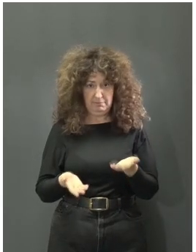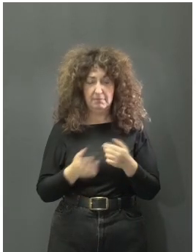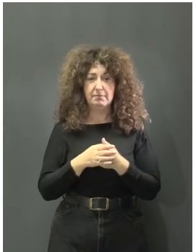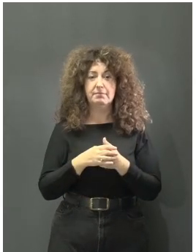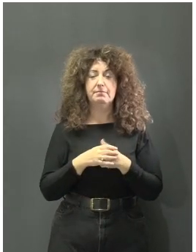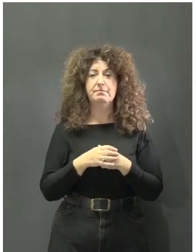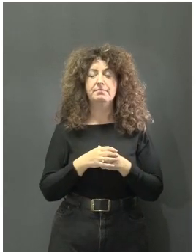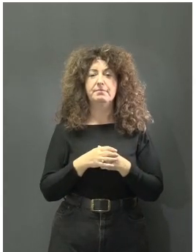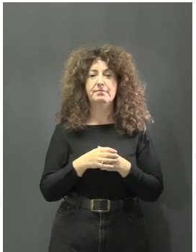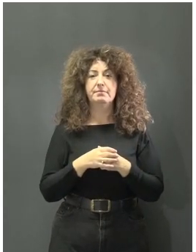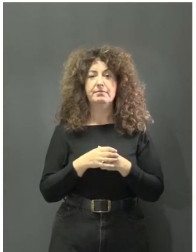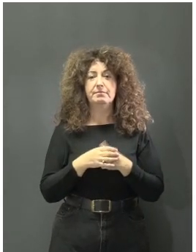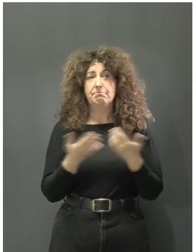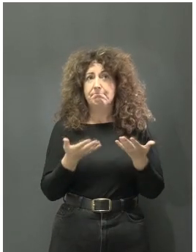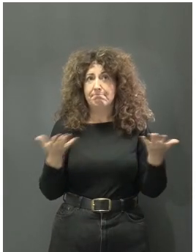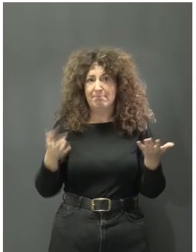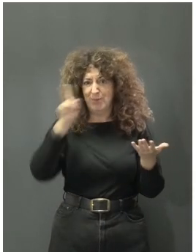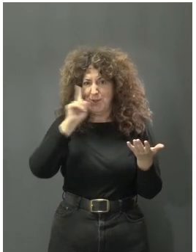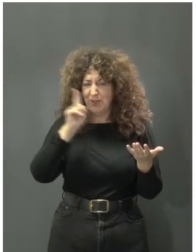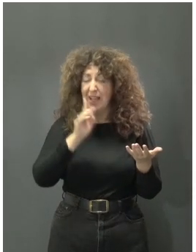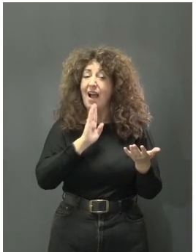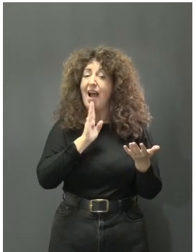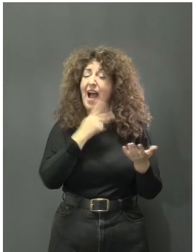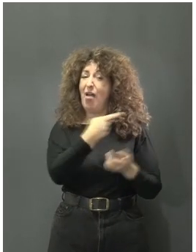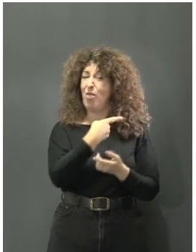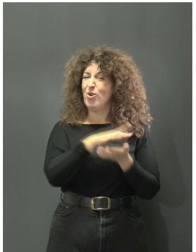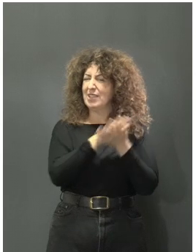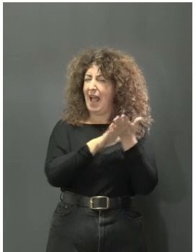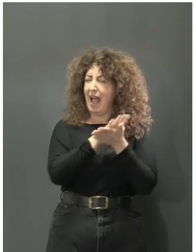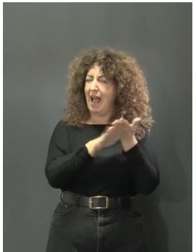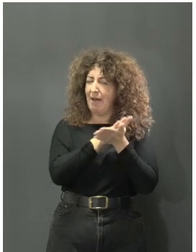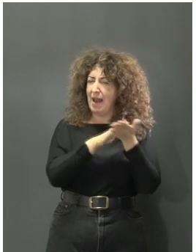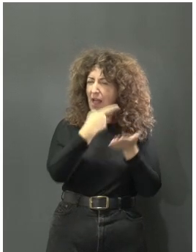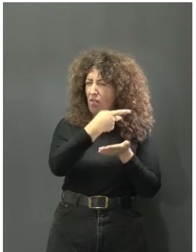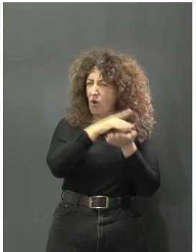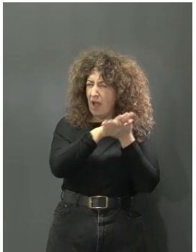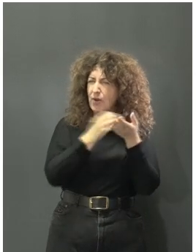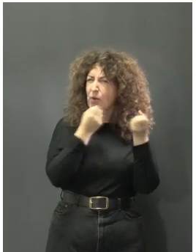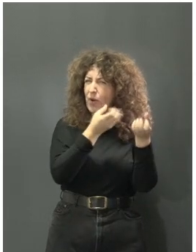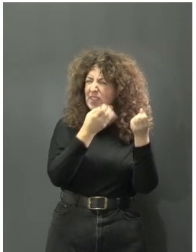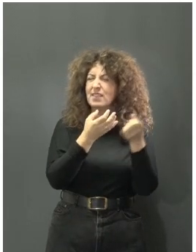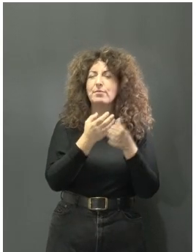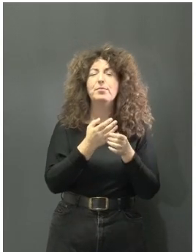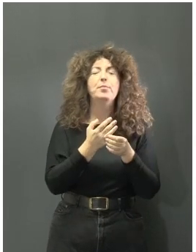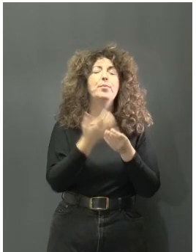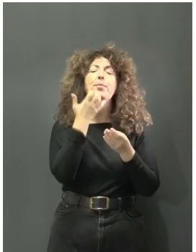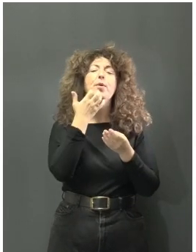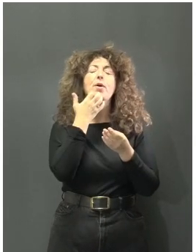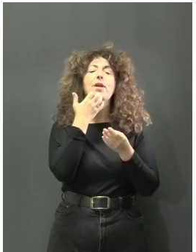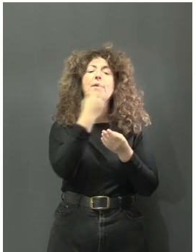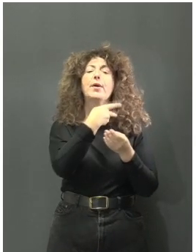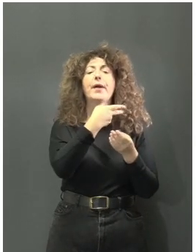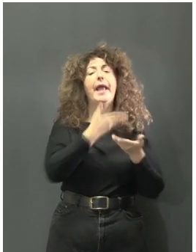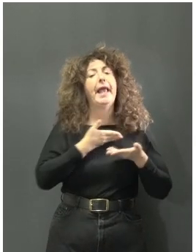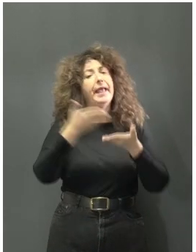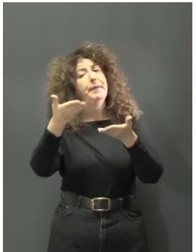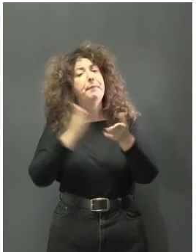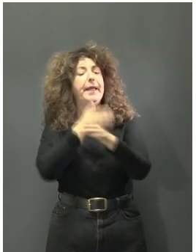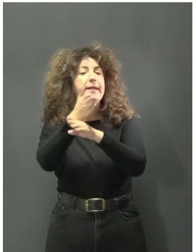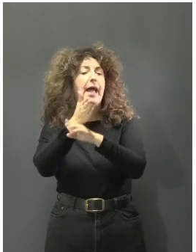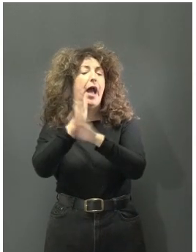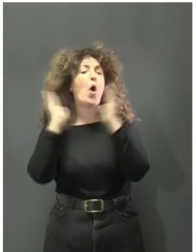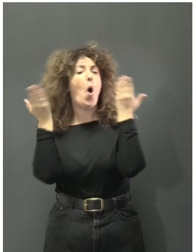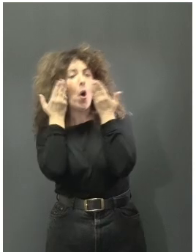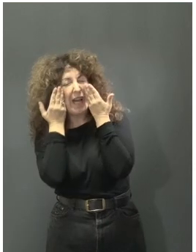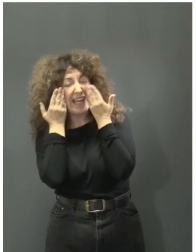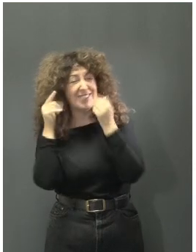que, no sé, le comentaba a Ruth ahora mismo que nos invitan, por ejemplo, a congresos en los que